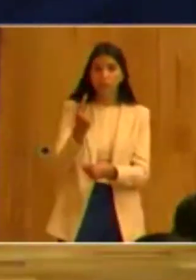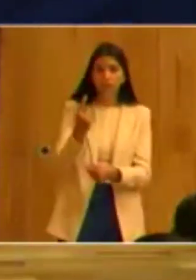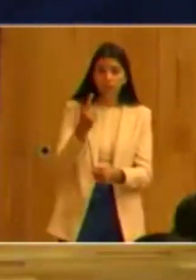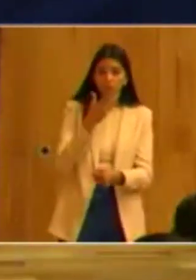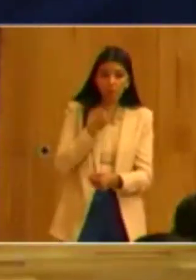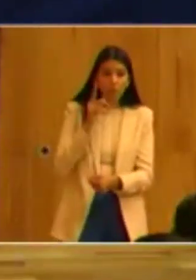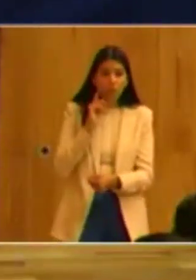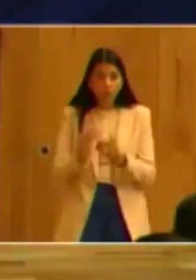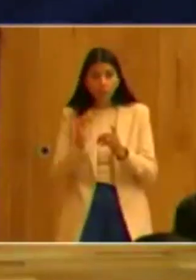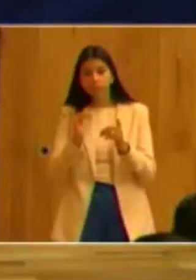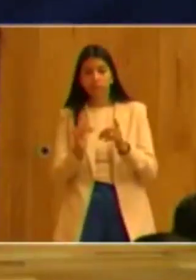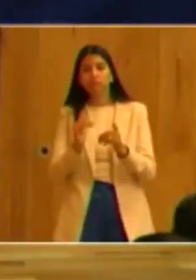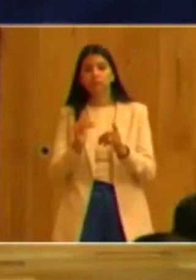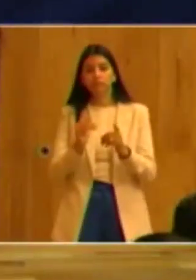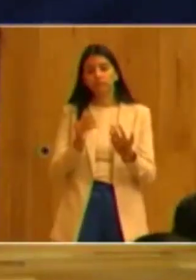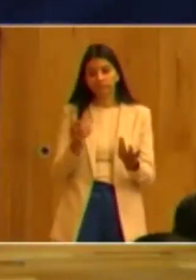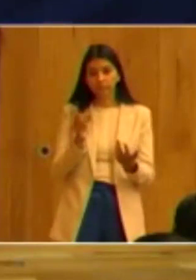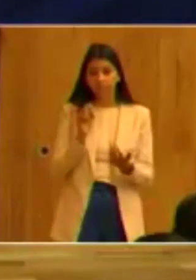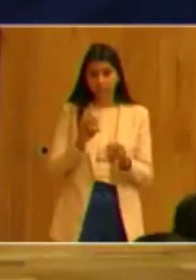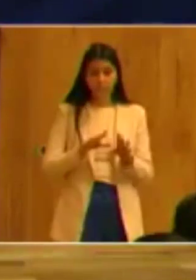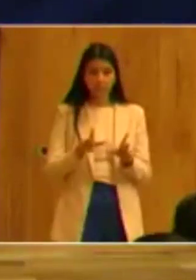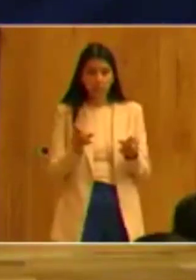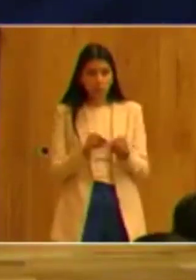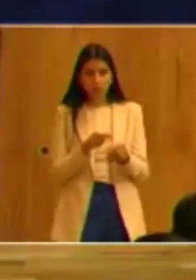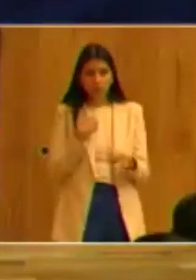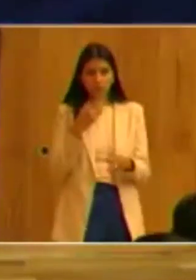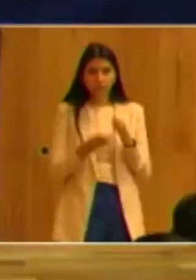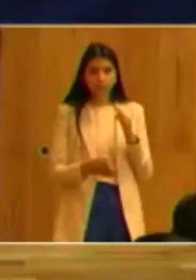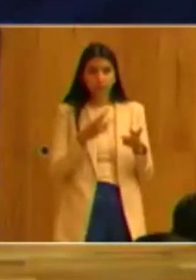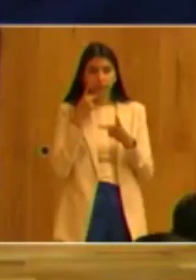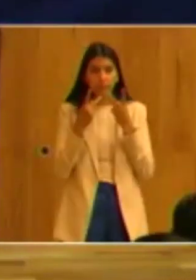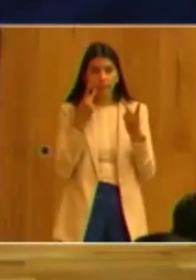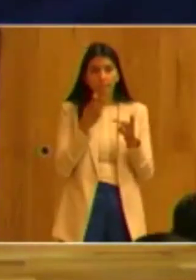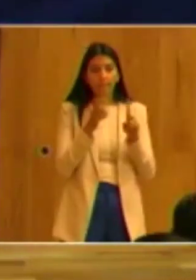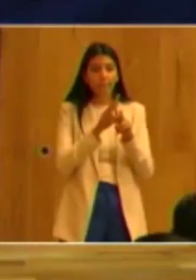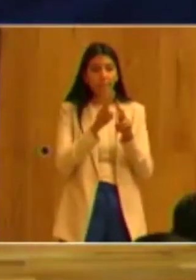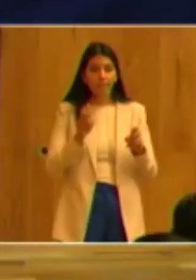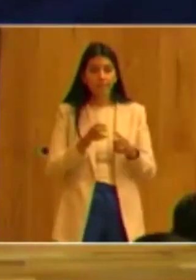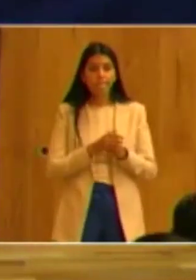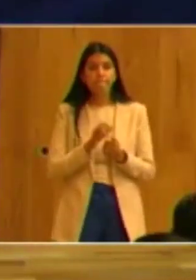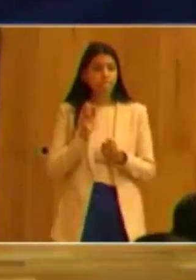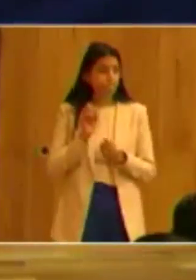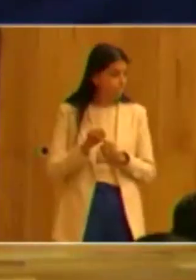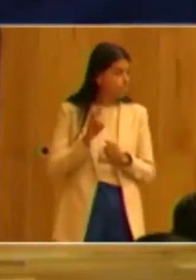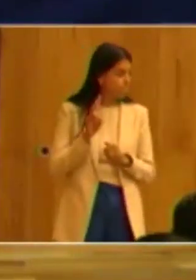¿Sí fue clara? Sí, gracias. Ya nada más cerraría hablando de este tema.